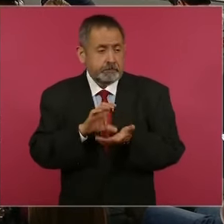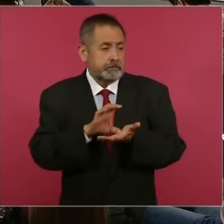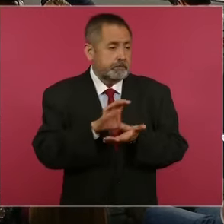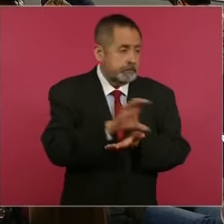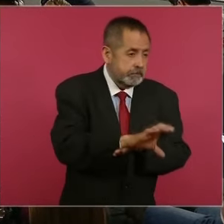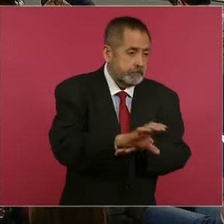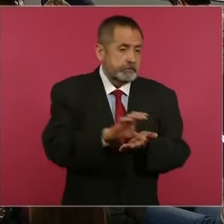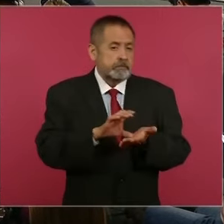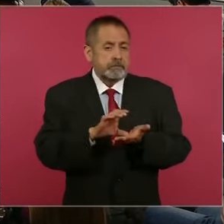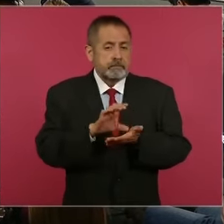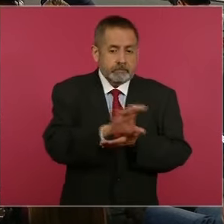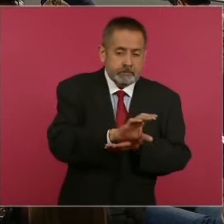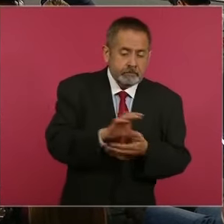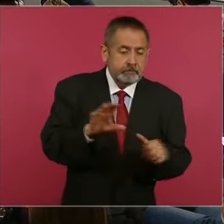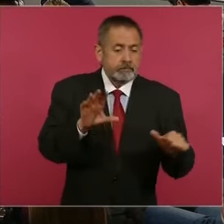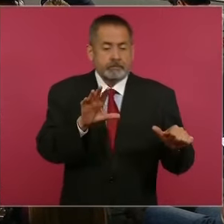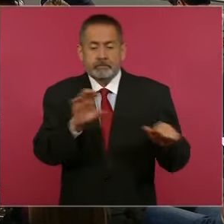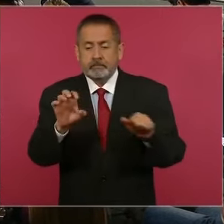633